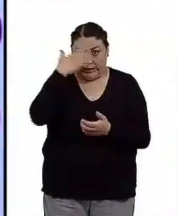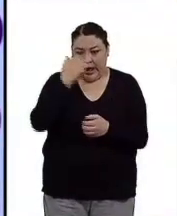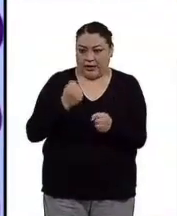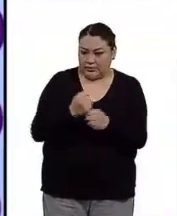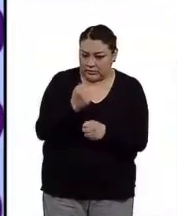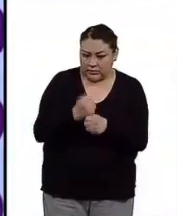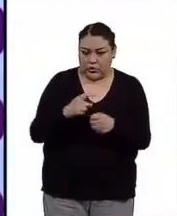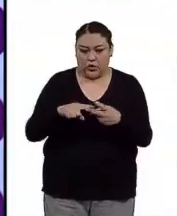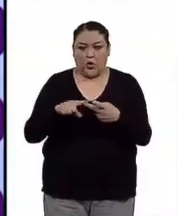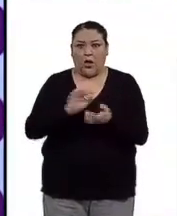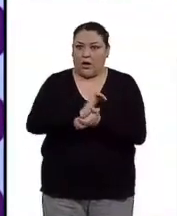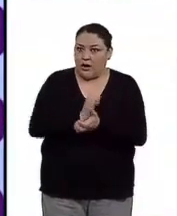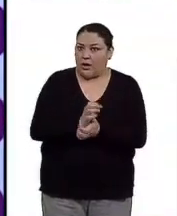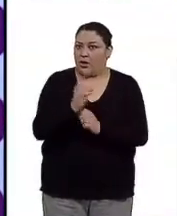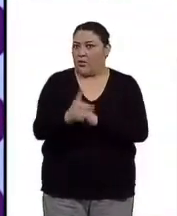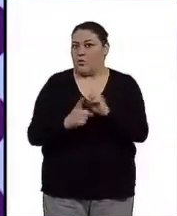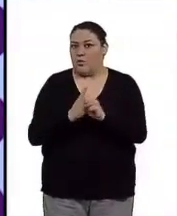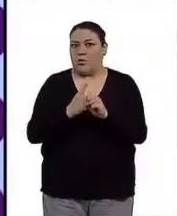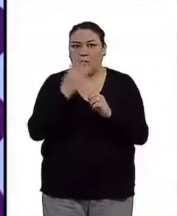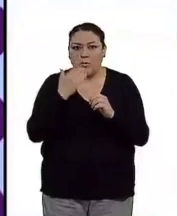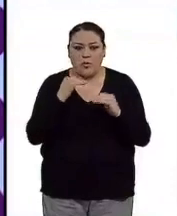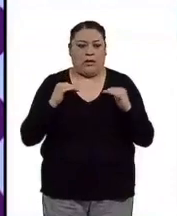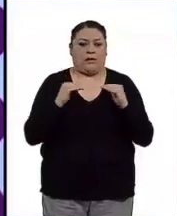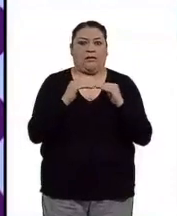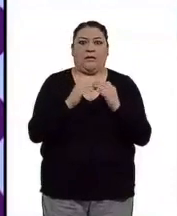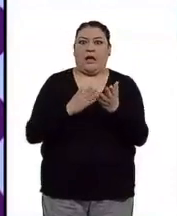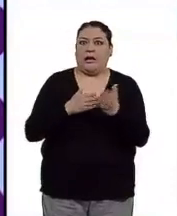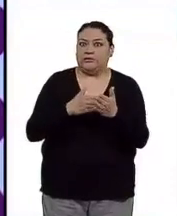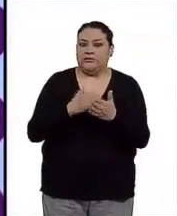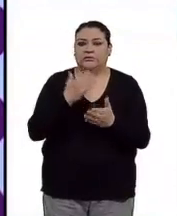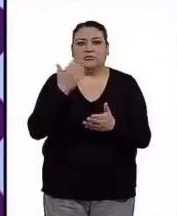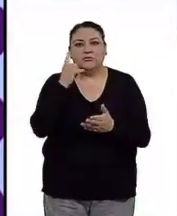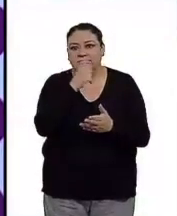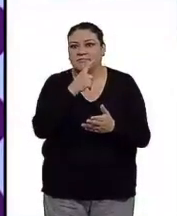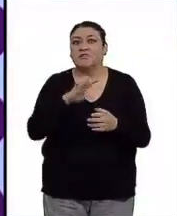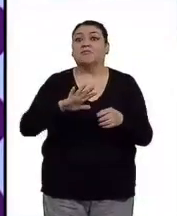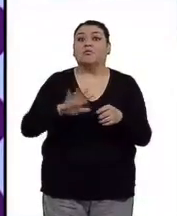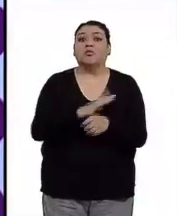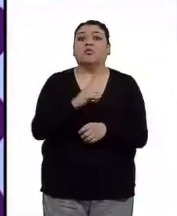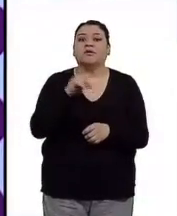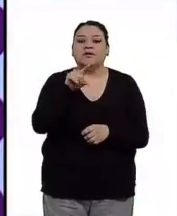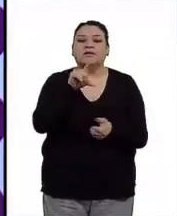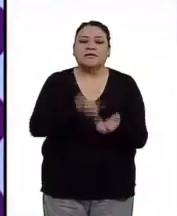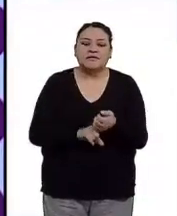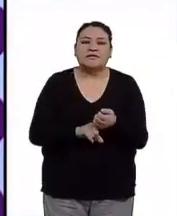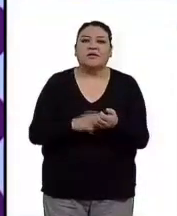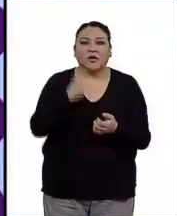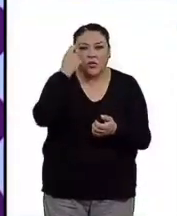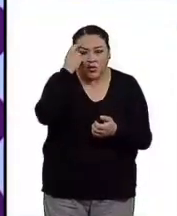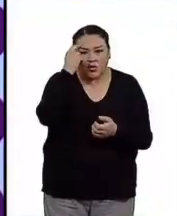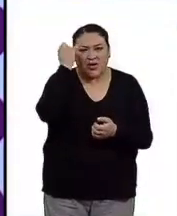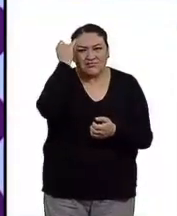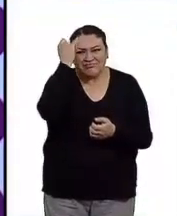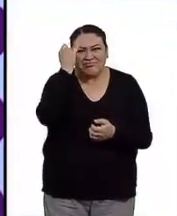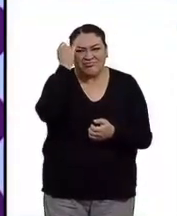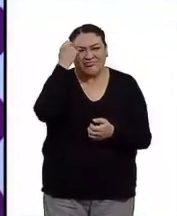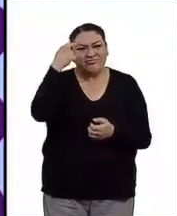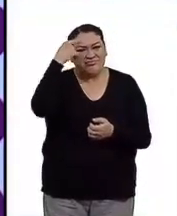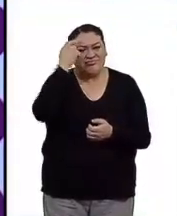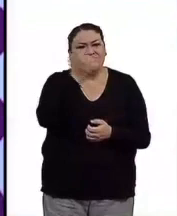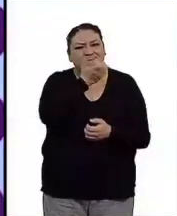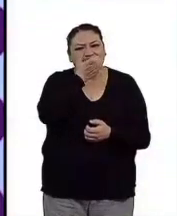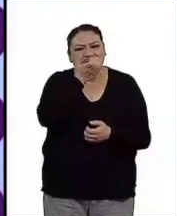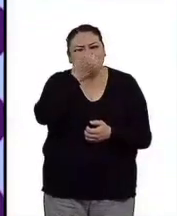de discriminación, de falta de oportunidades de la mujer, es porque a ese problema subyace una ideología que traemos como